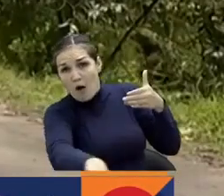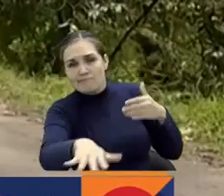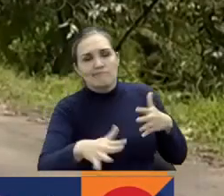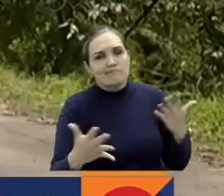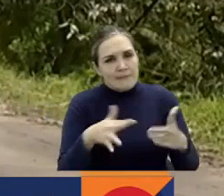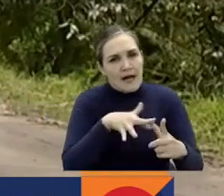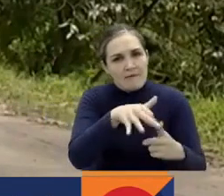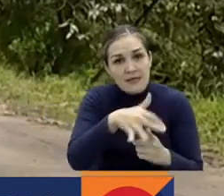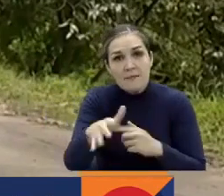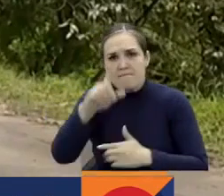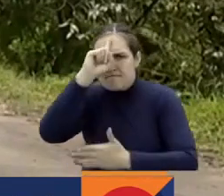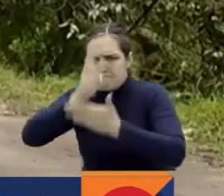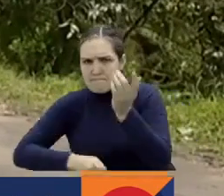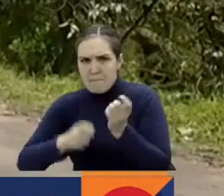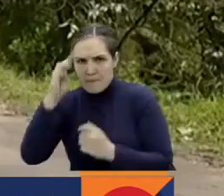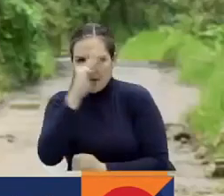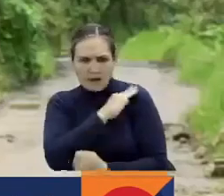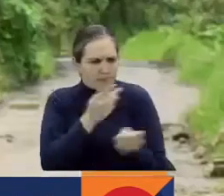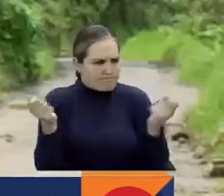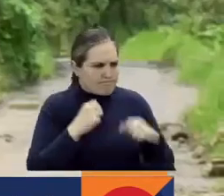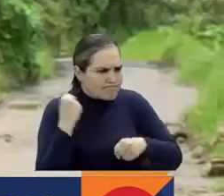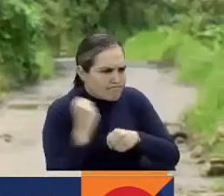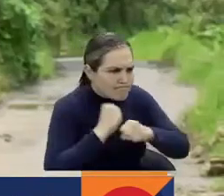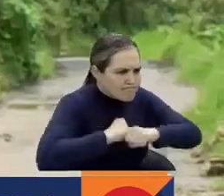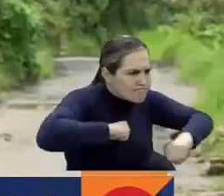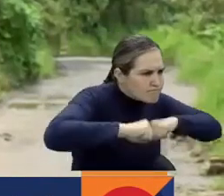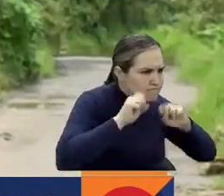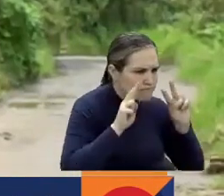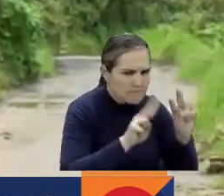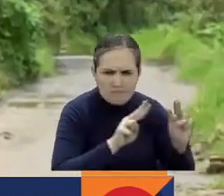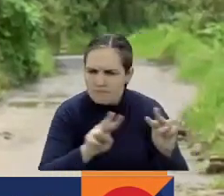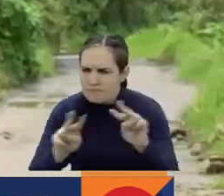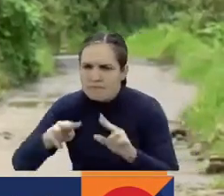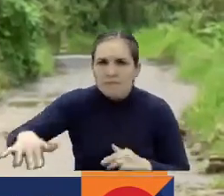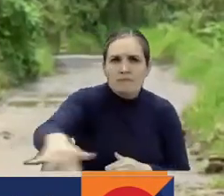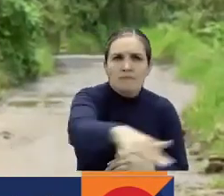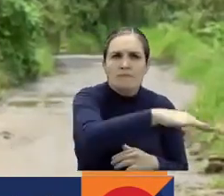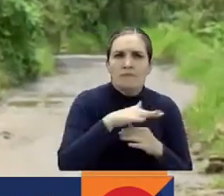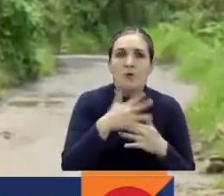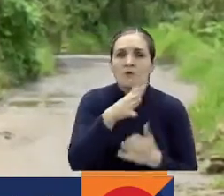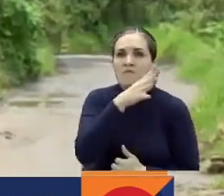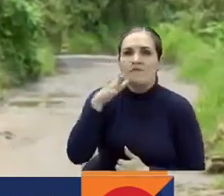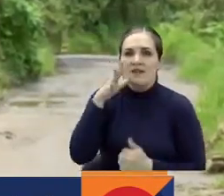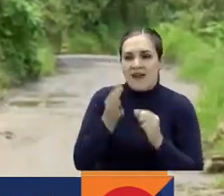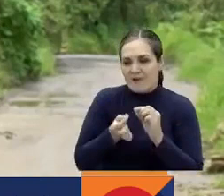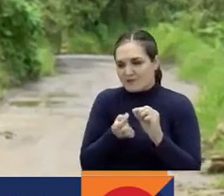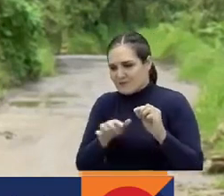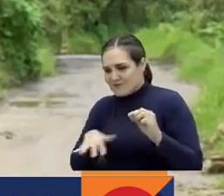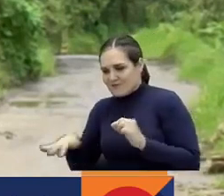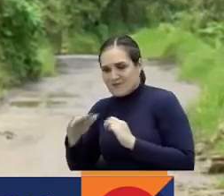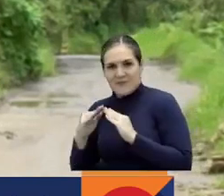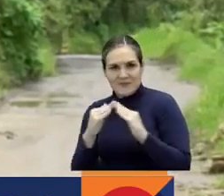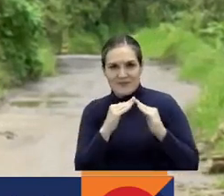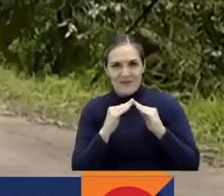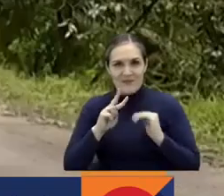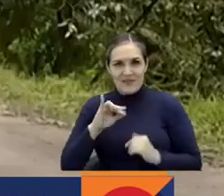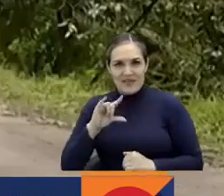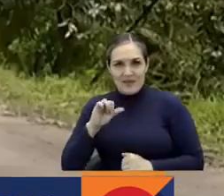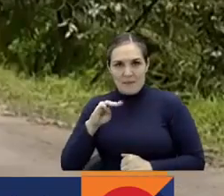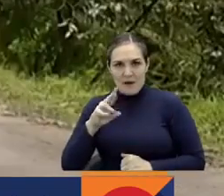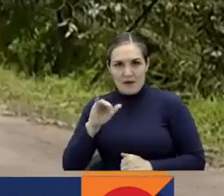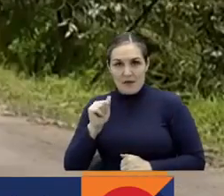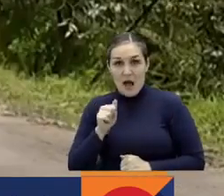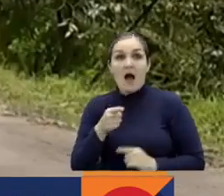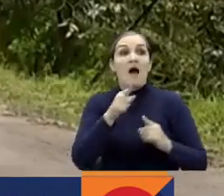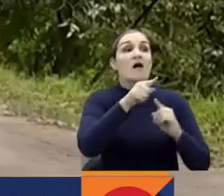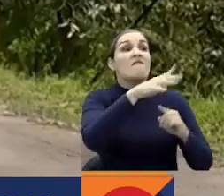ejército ha adelantado distintas labores en esta región rural del municipio. Una de las principales es visitar a las familias en las